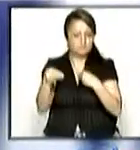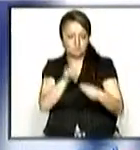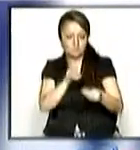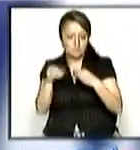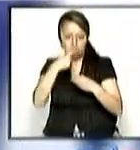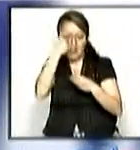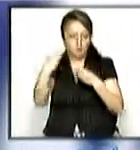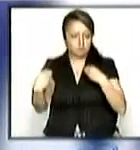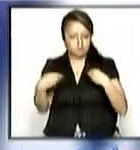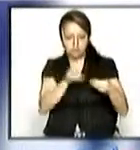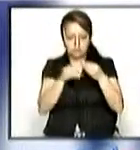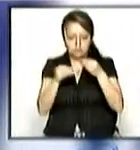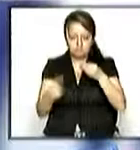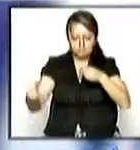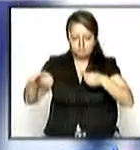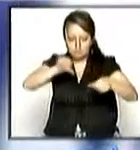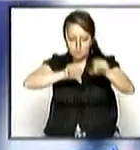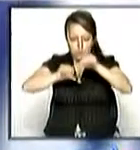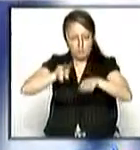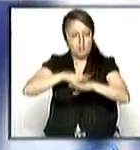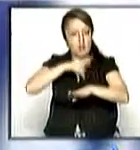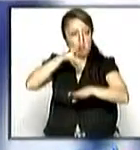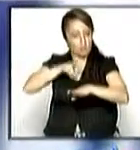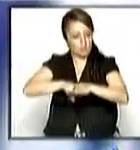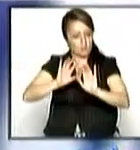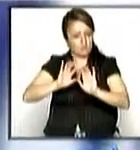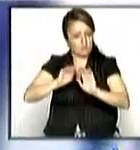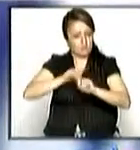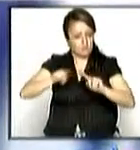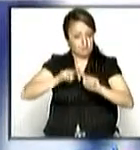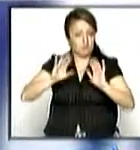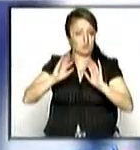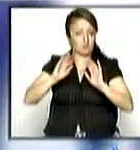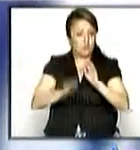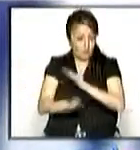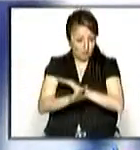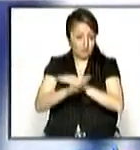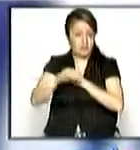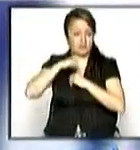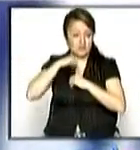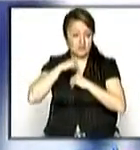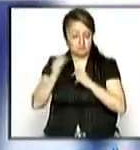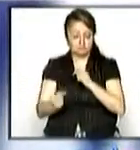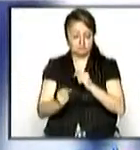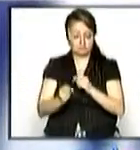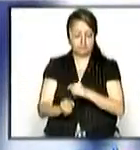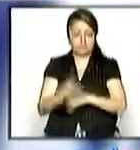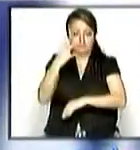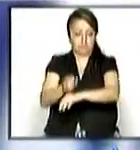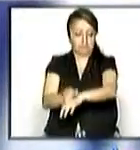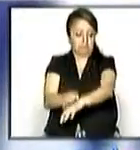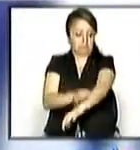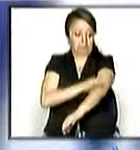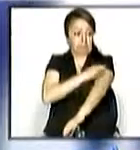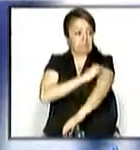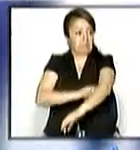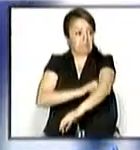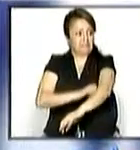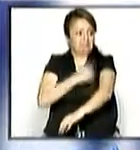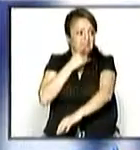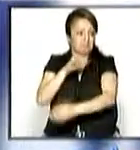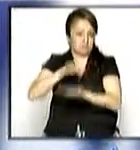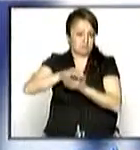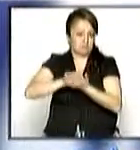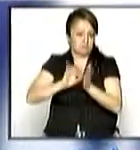tenía pigmentos que también intoxican el organismo, que pueden producir una reacción alérgica, como se ve en la imagen.